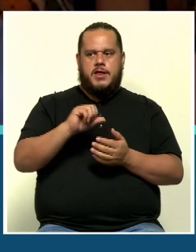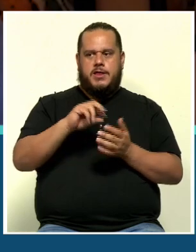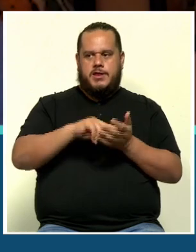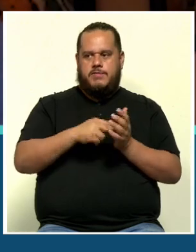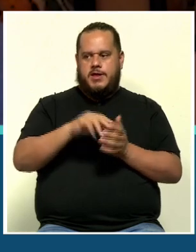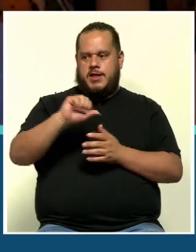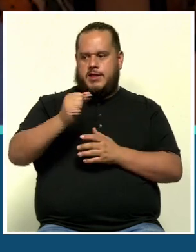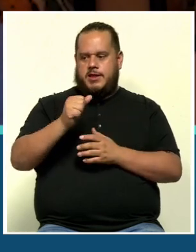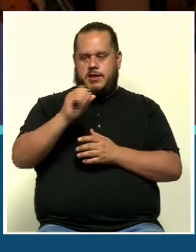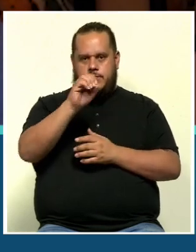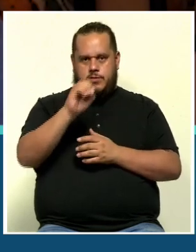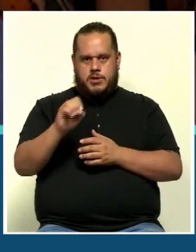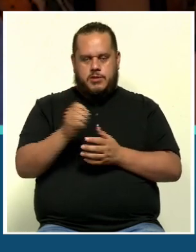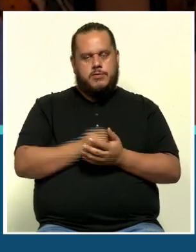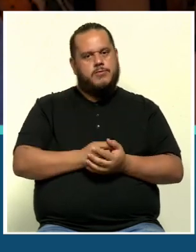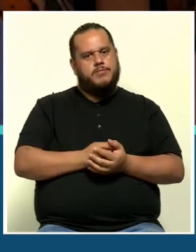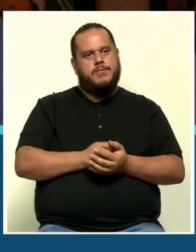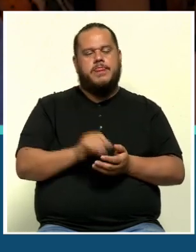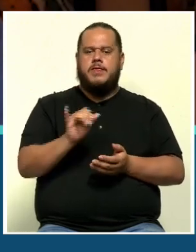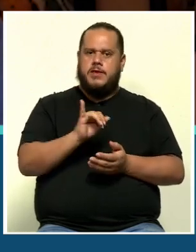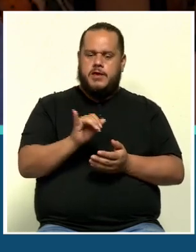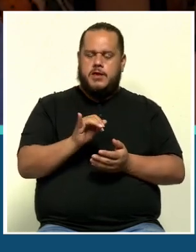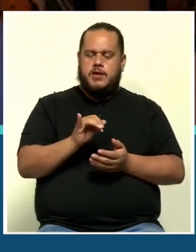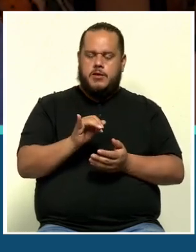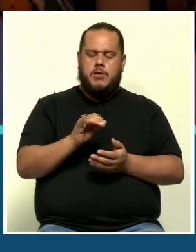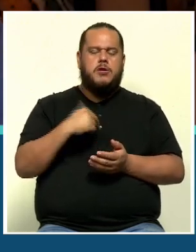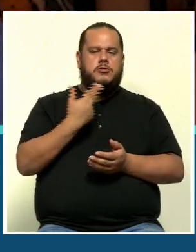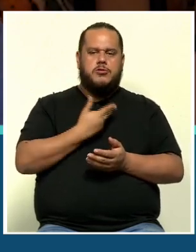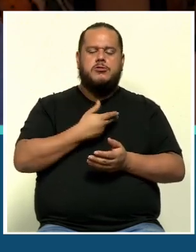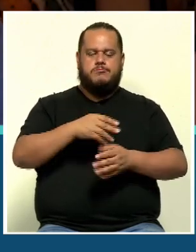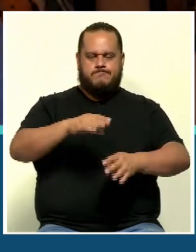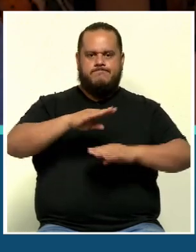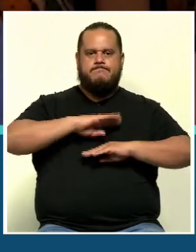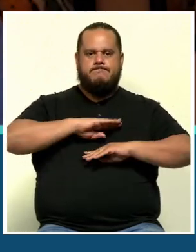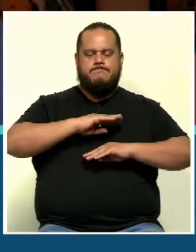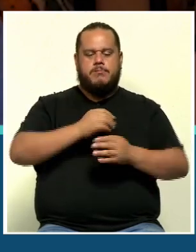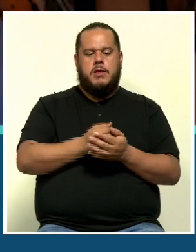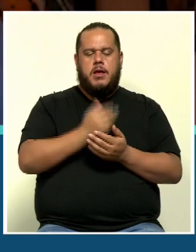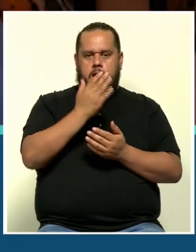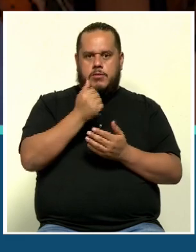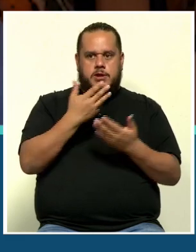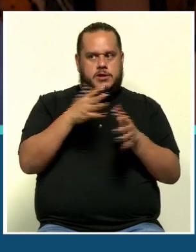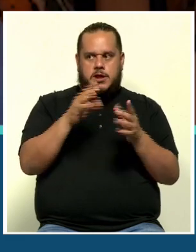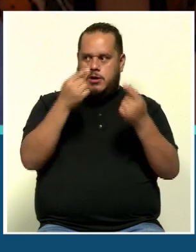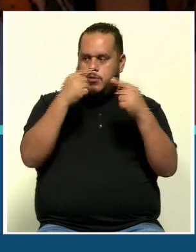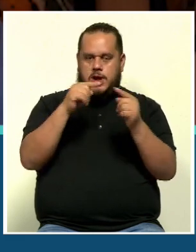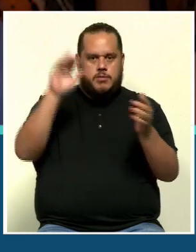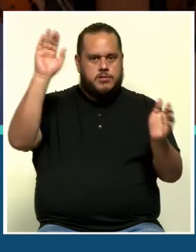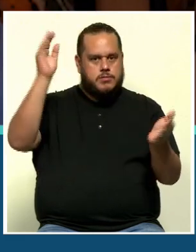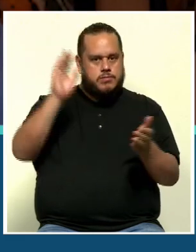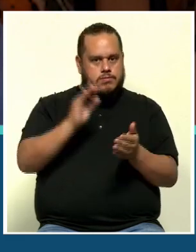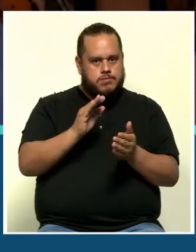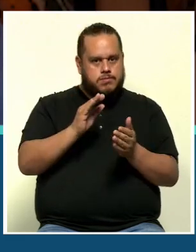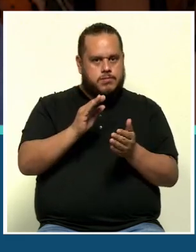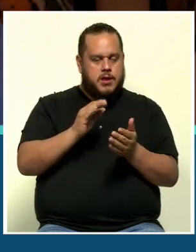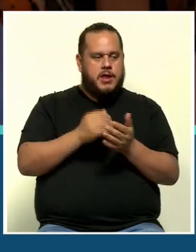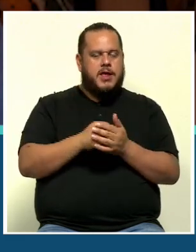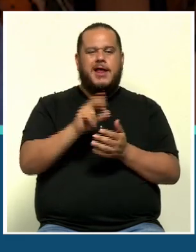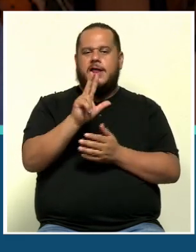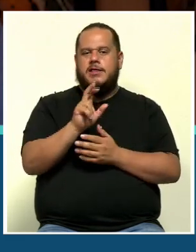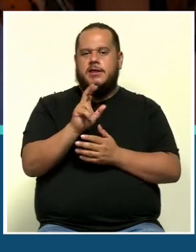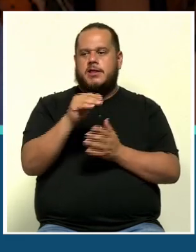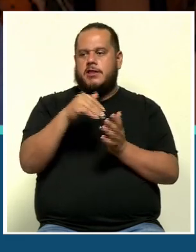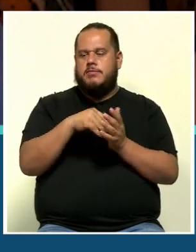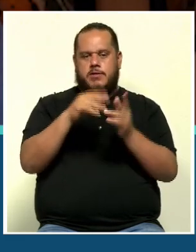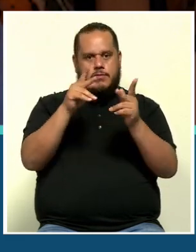10%. También nos llena de profunda satisfacción que ya logramos reducir por debajo de las